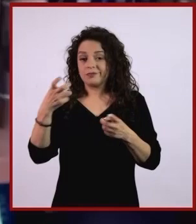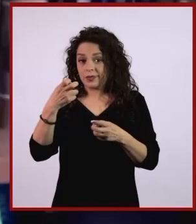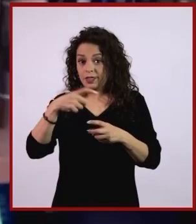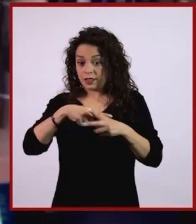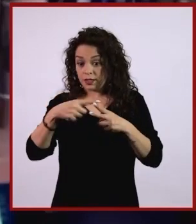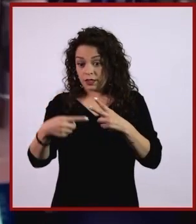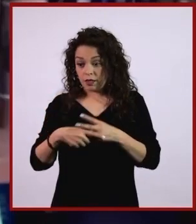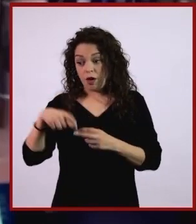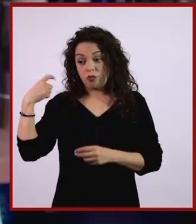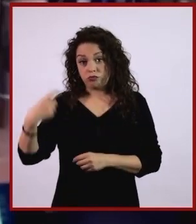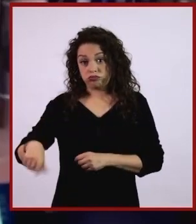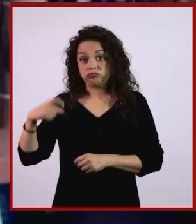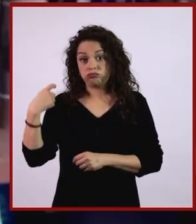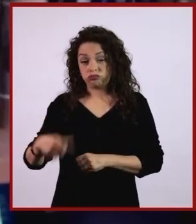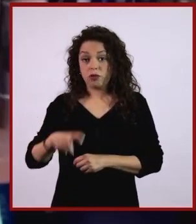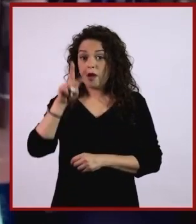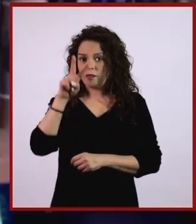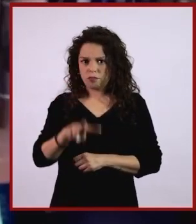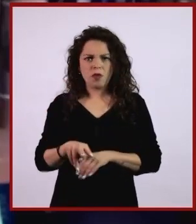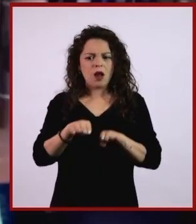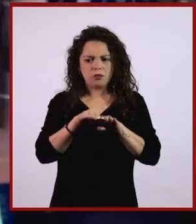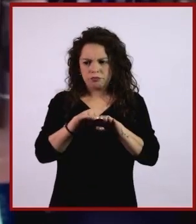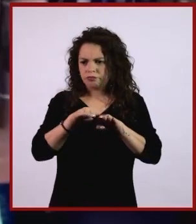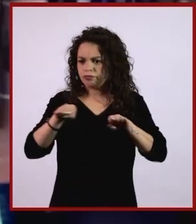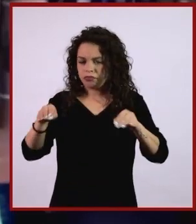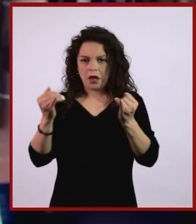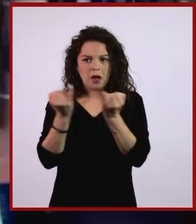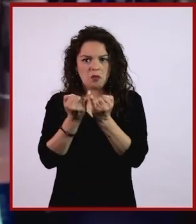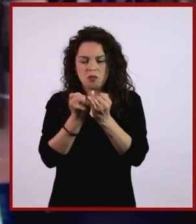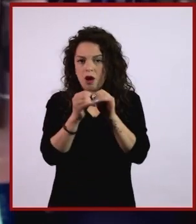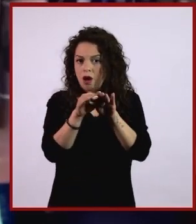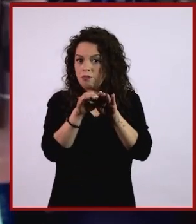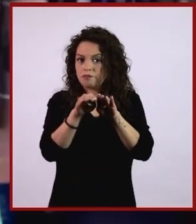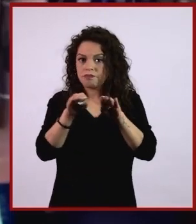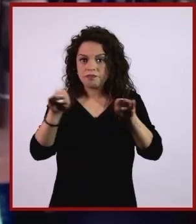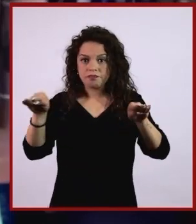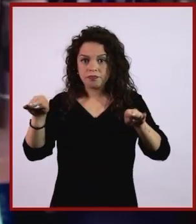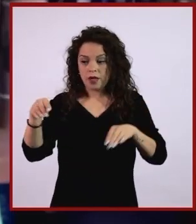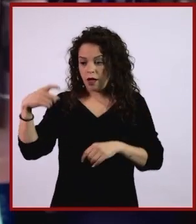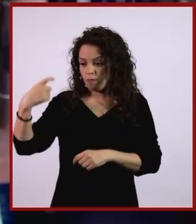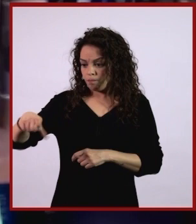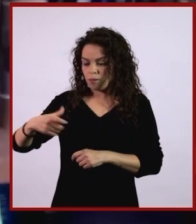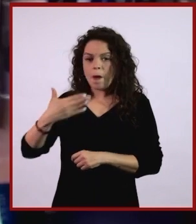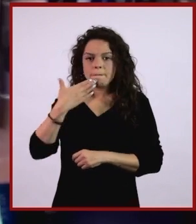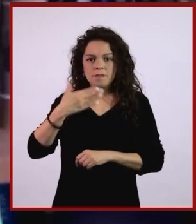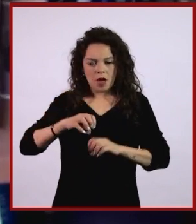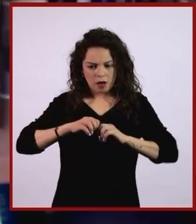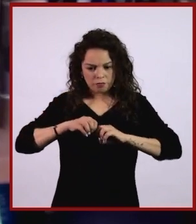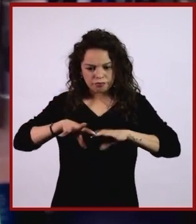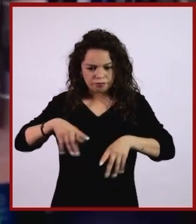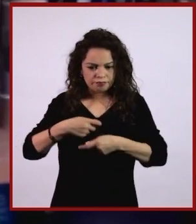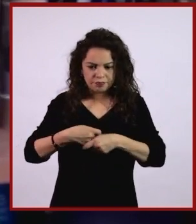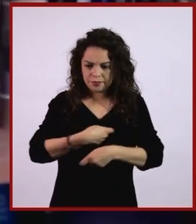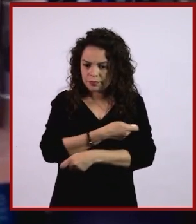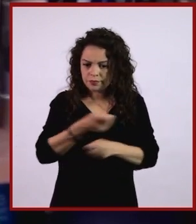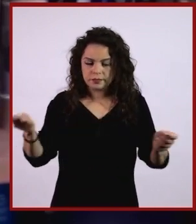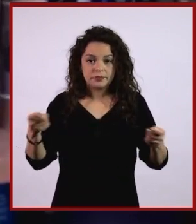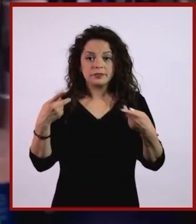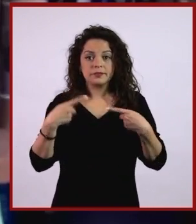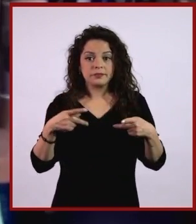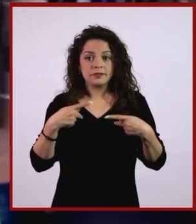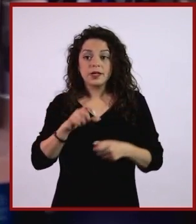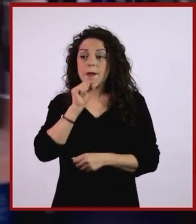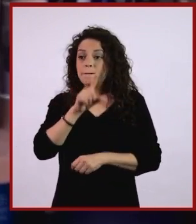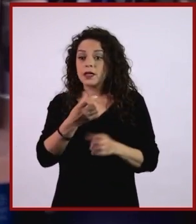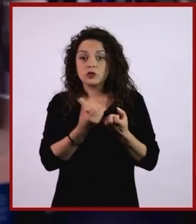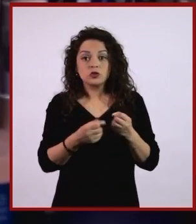ricas, son sociedades bastante igualitarias, es decir, donde la riqueza está bastante bien repartida entre las personas, y